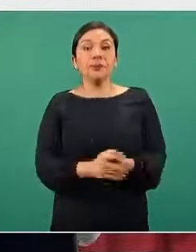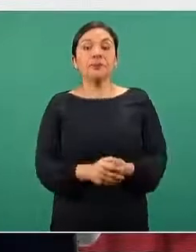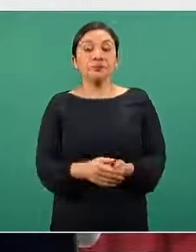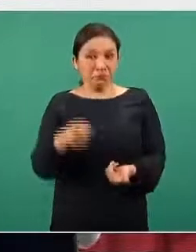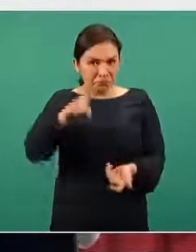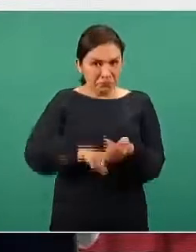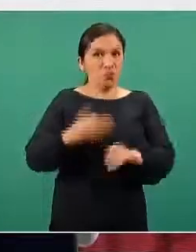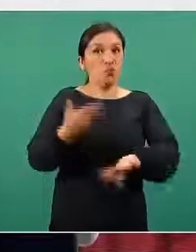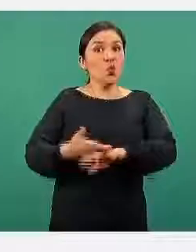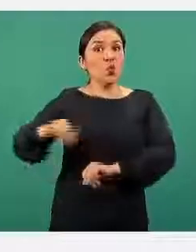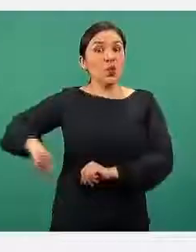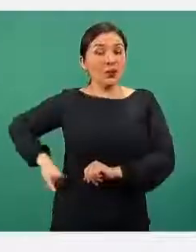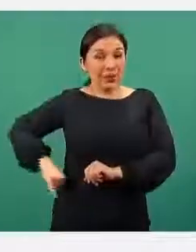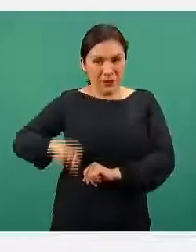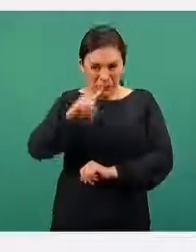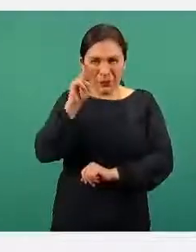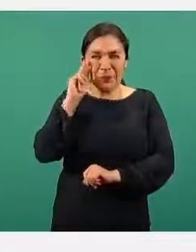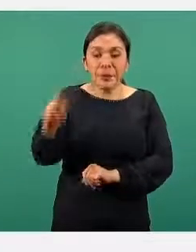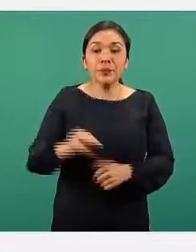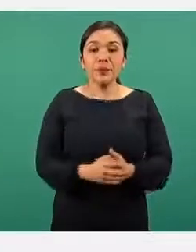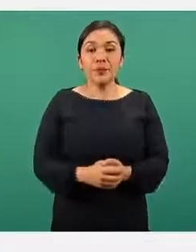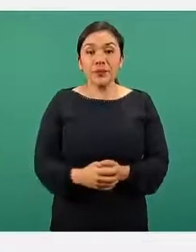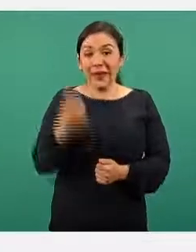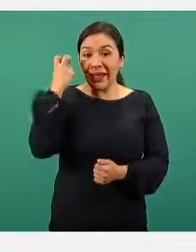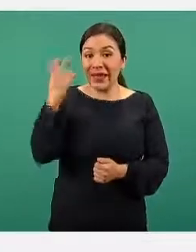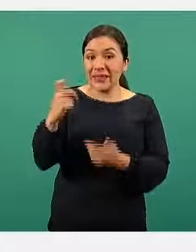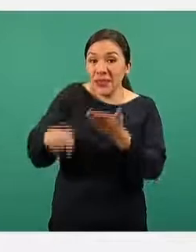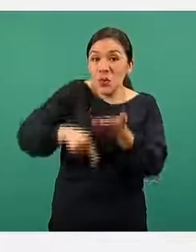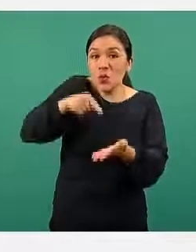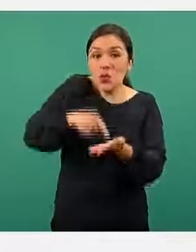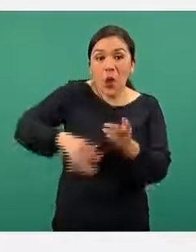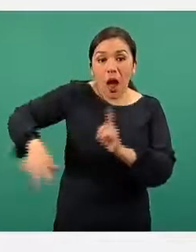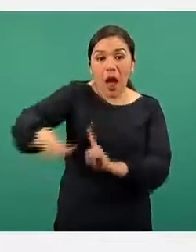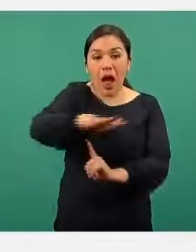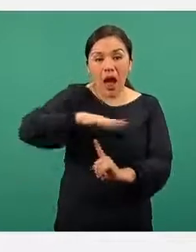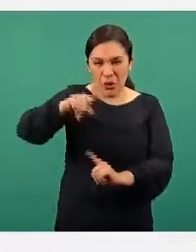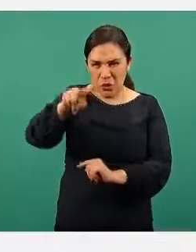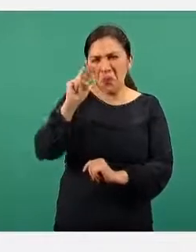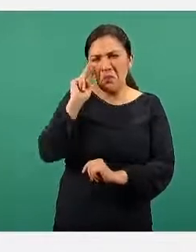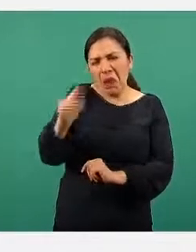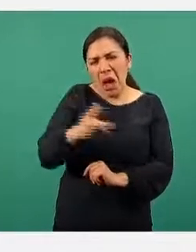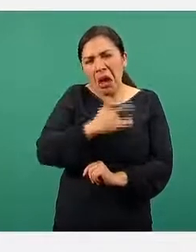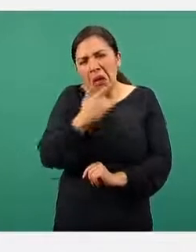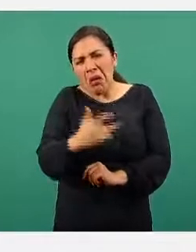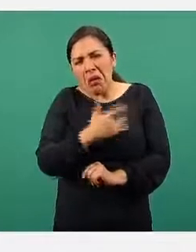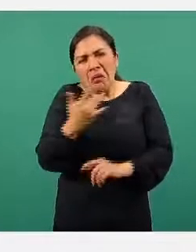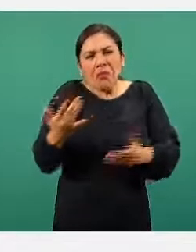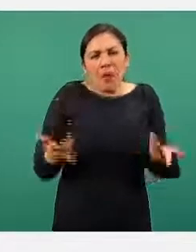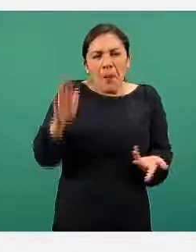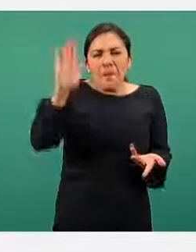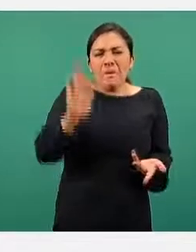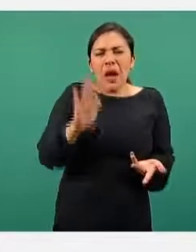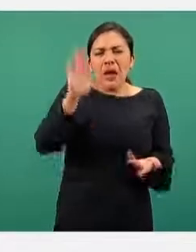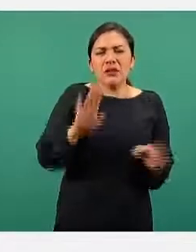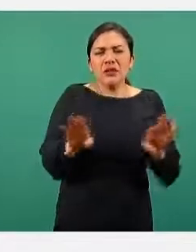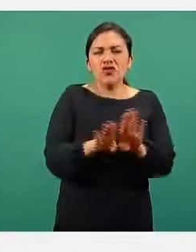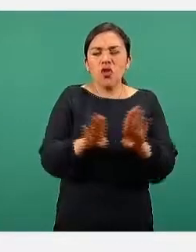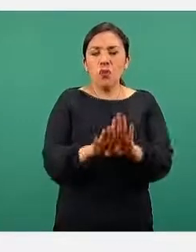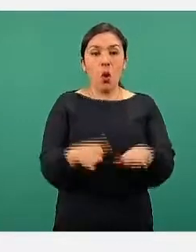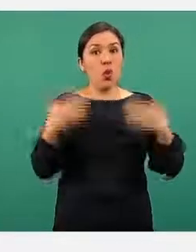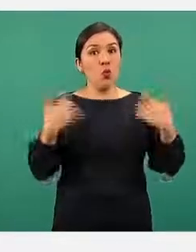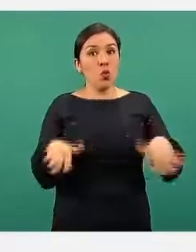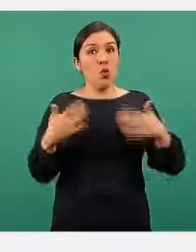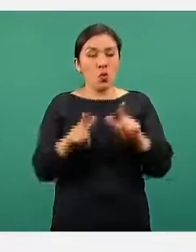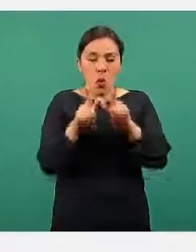resulta interesante porque miren, este espacio que viéndolo parecería un flamante